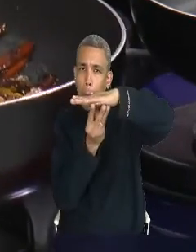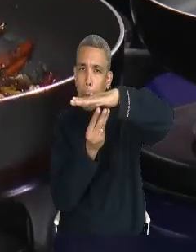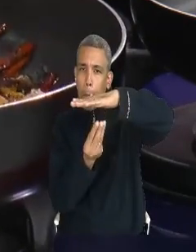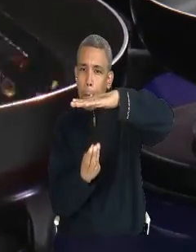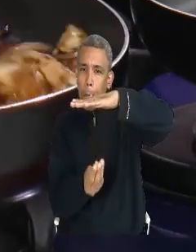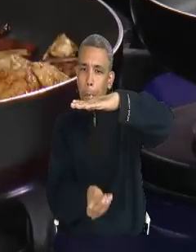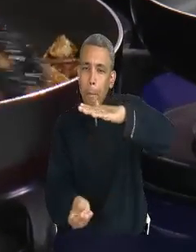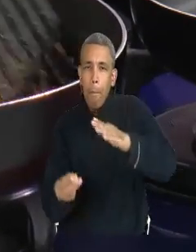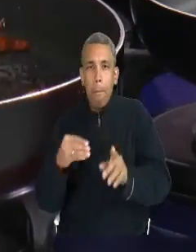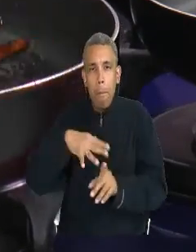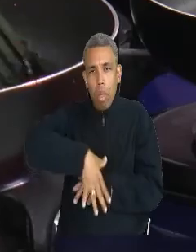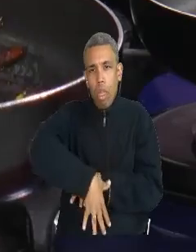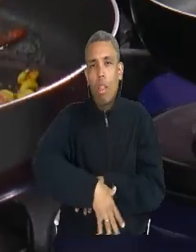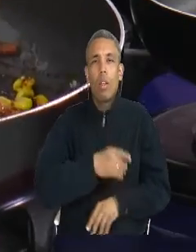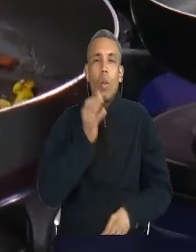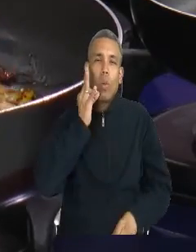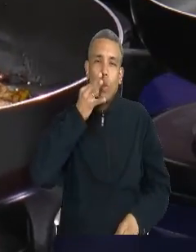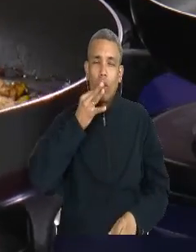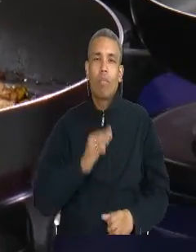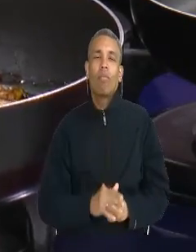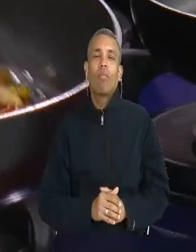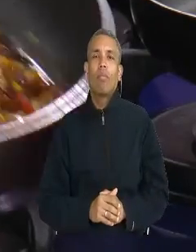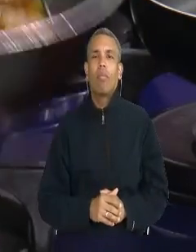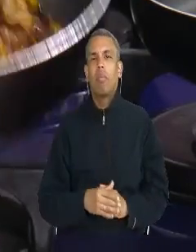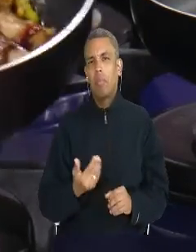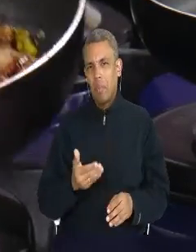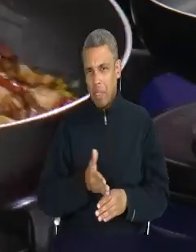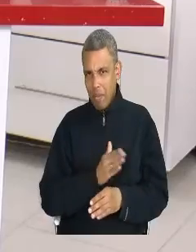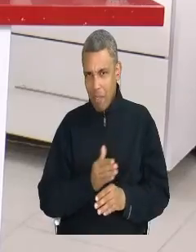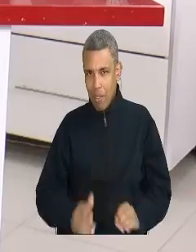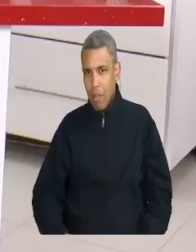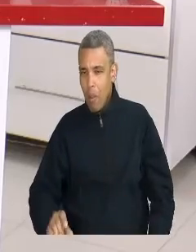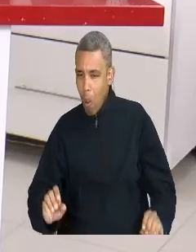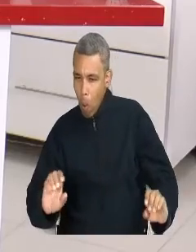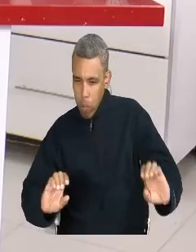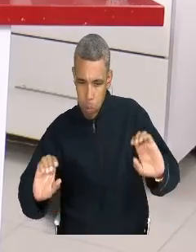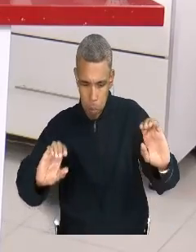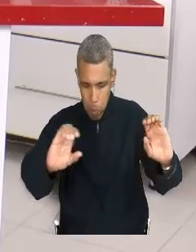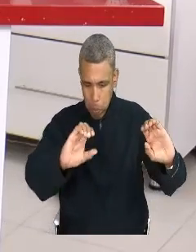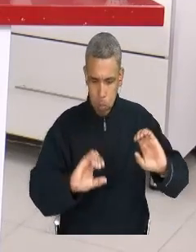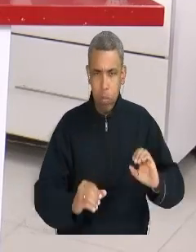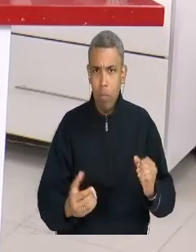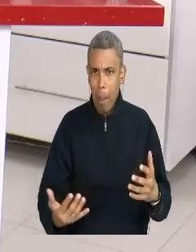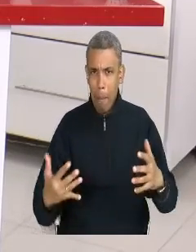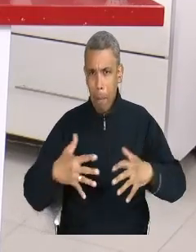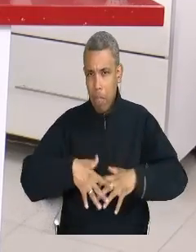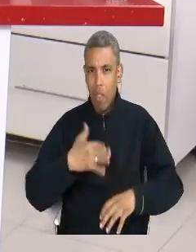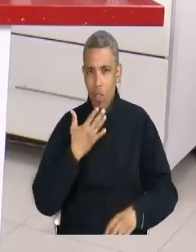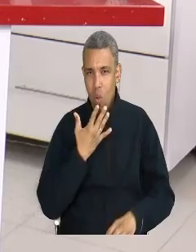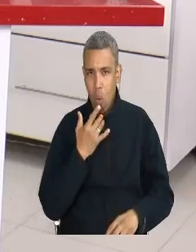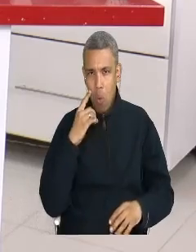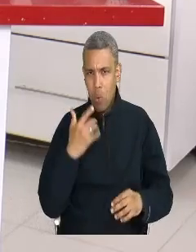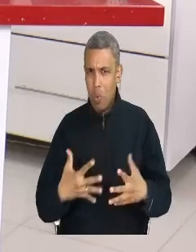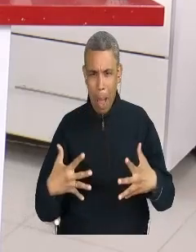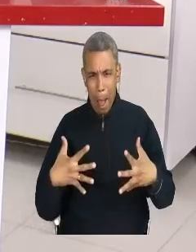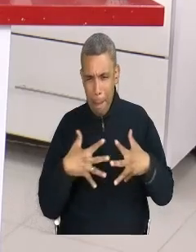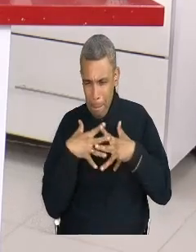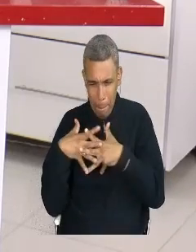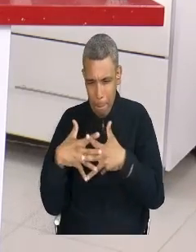está caramelizando las salsas que adicionamos. La idea es que esto quede muy, muy, muy compacto en cuanto